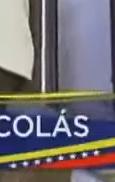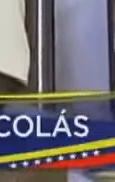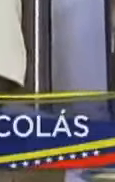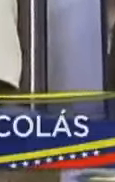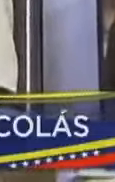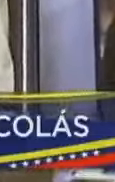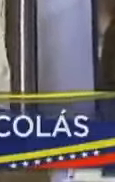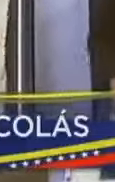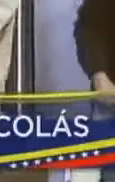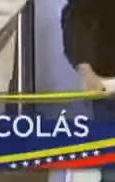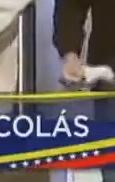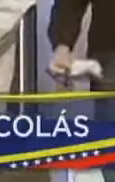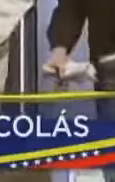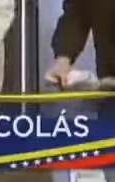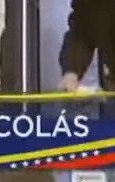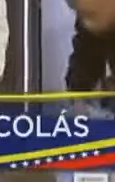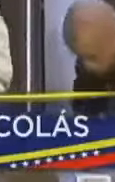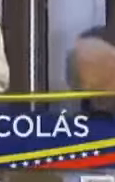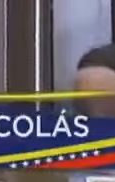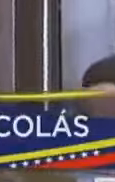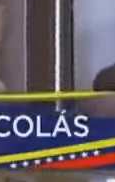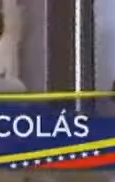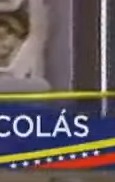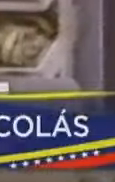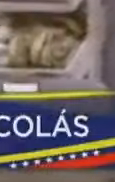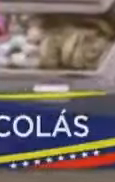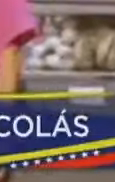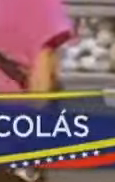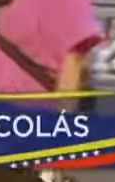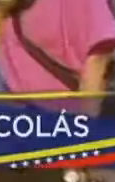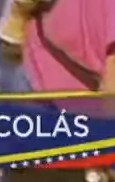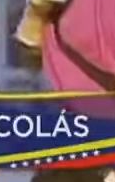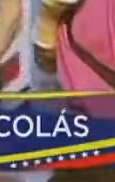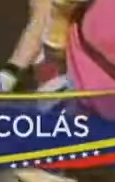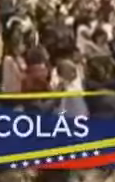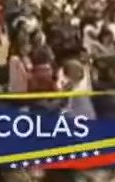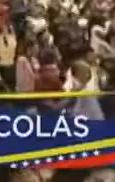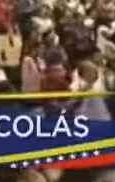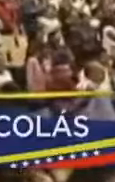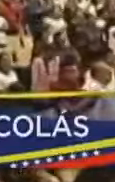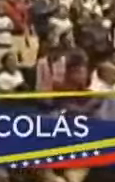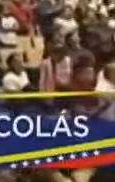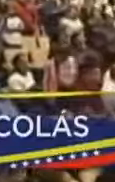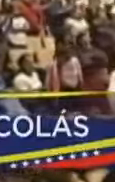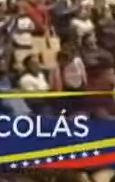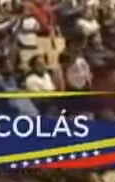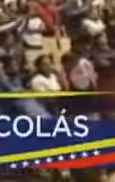Promisor.